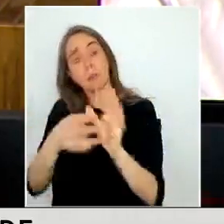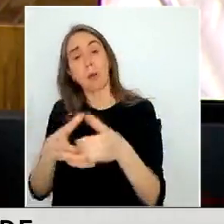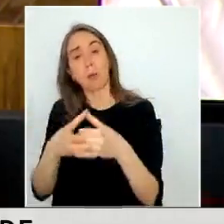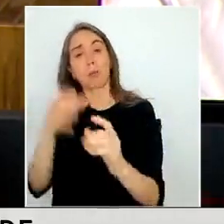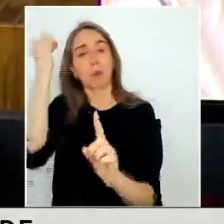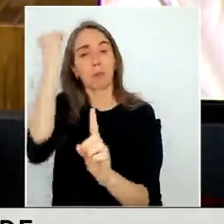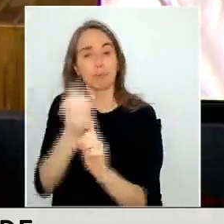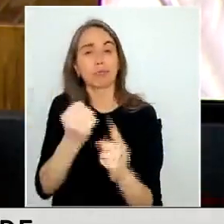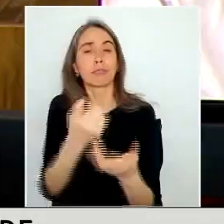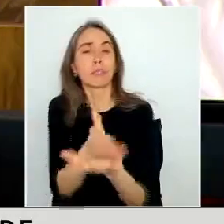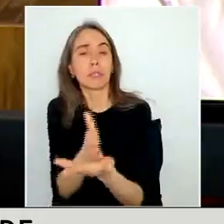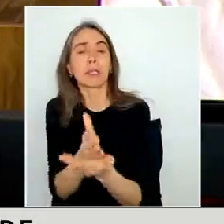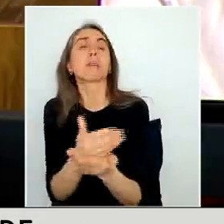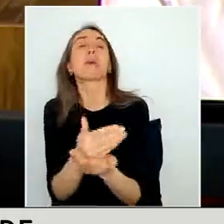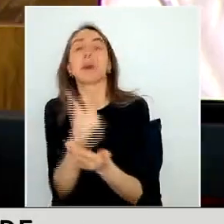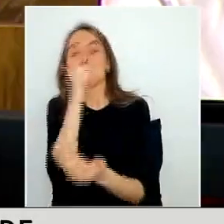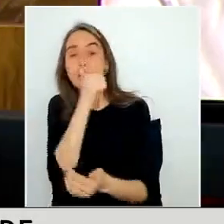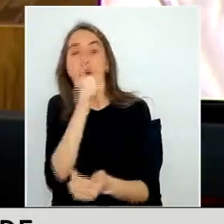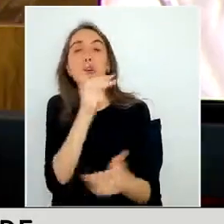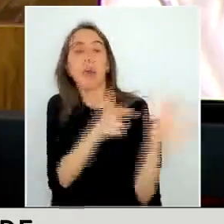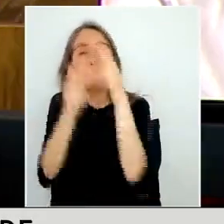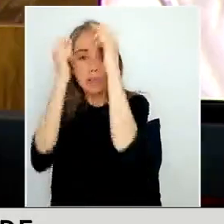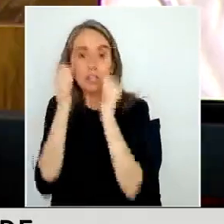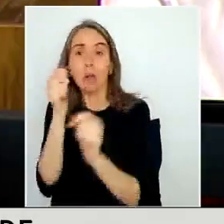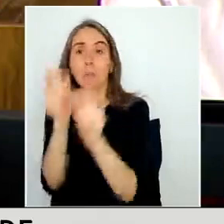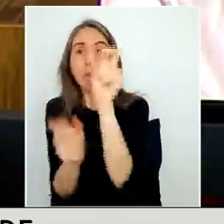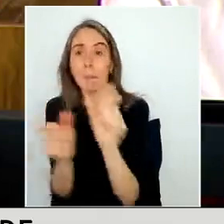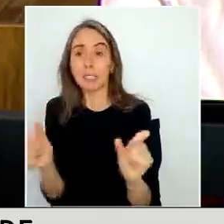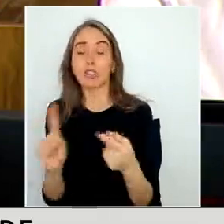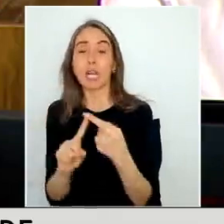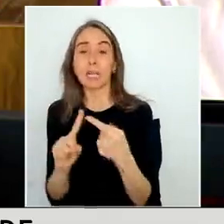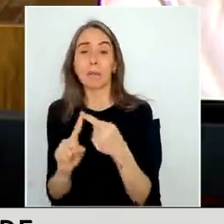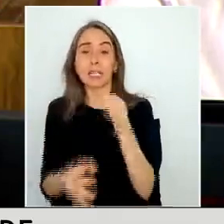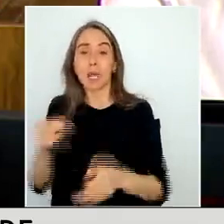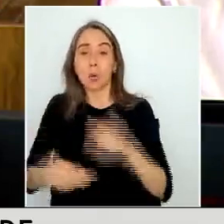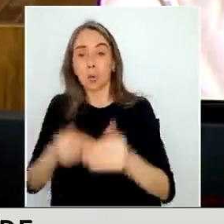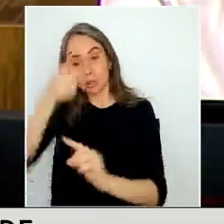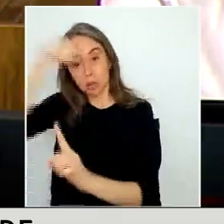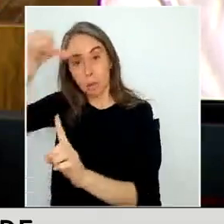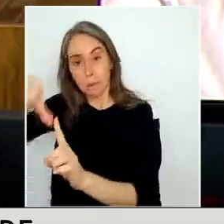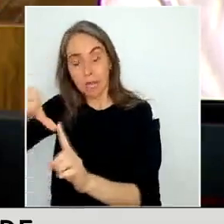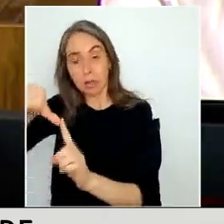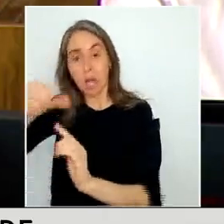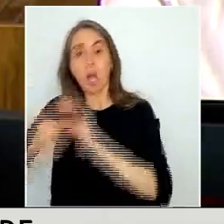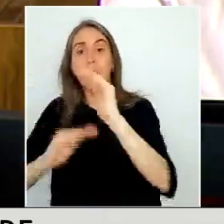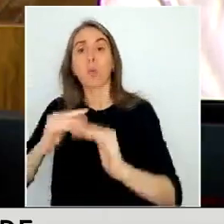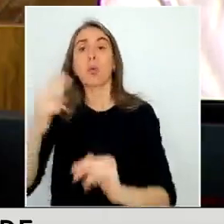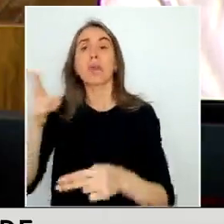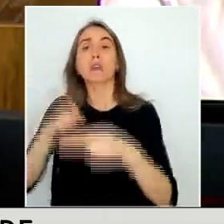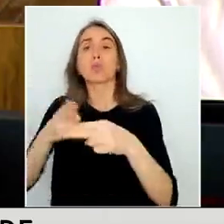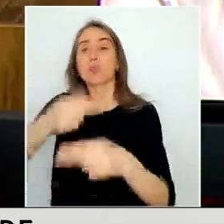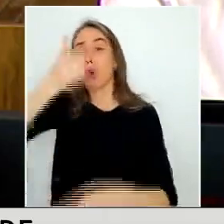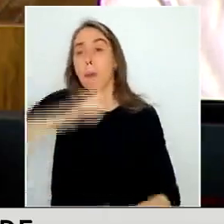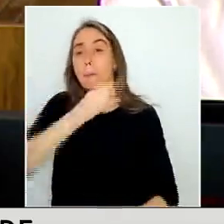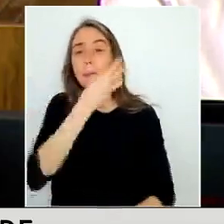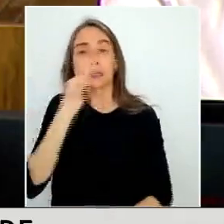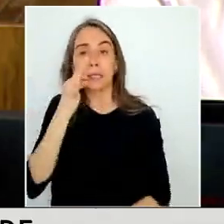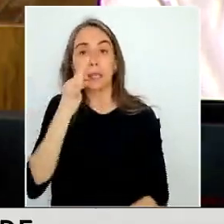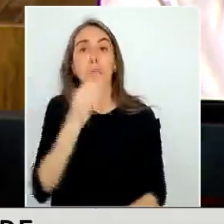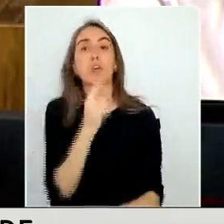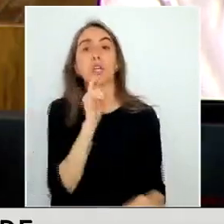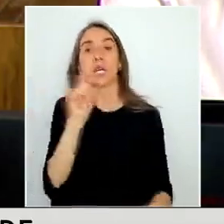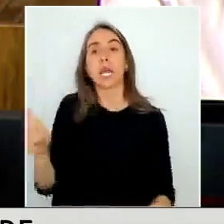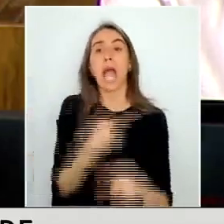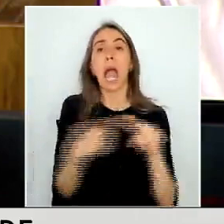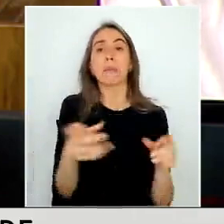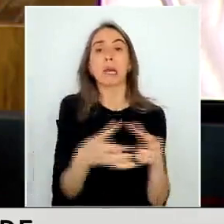permitir proteger a todos los intervinientes dentro del proceso penal para el debido resguardo frente a las amenazas del crimen organizado